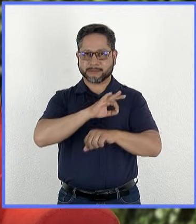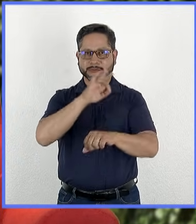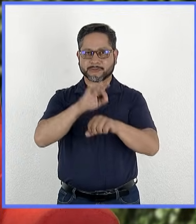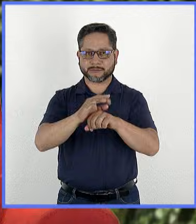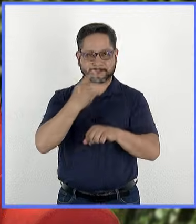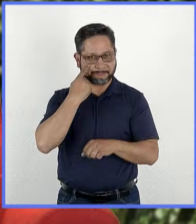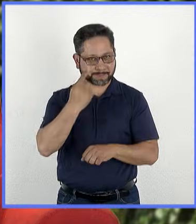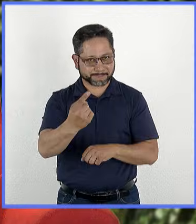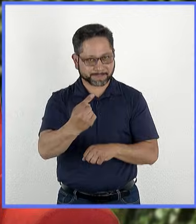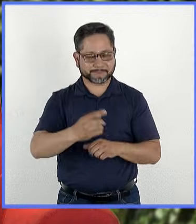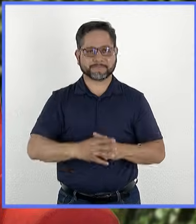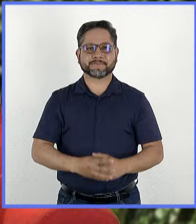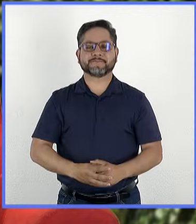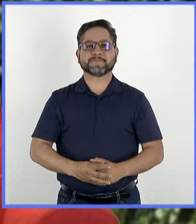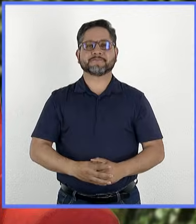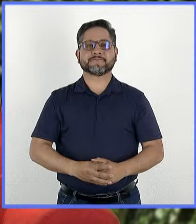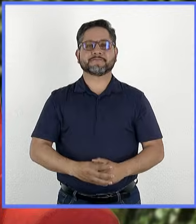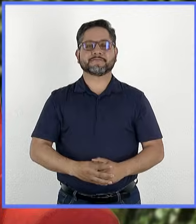de qué se trata.